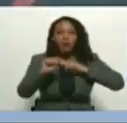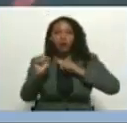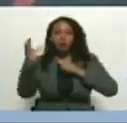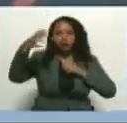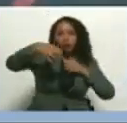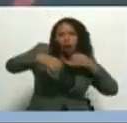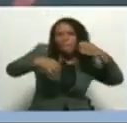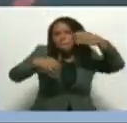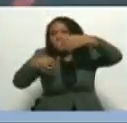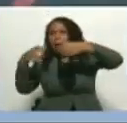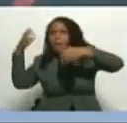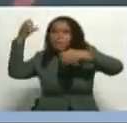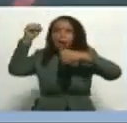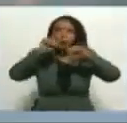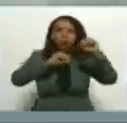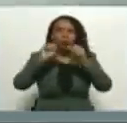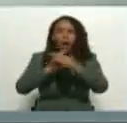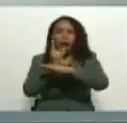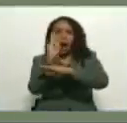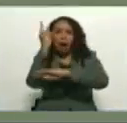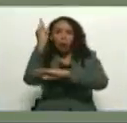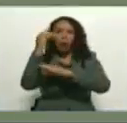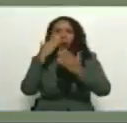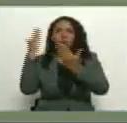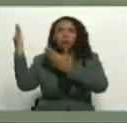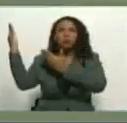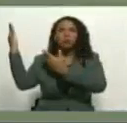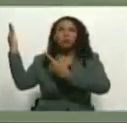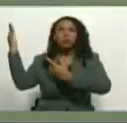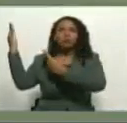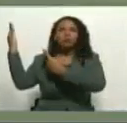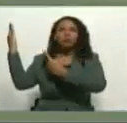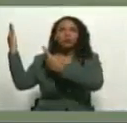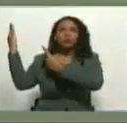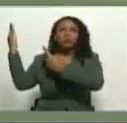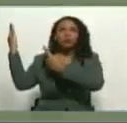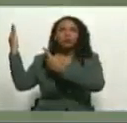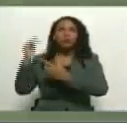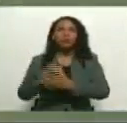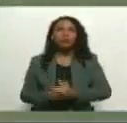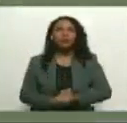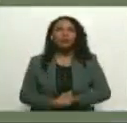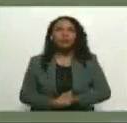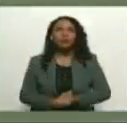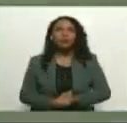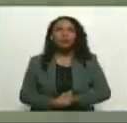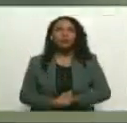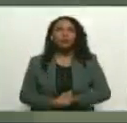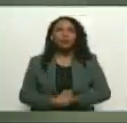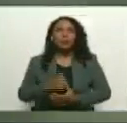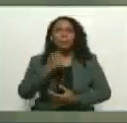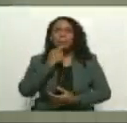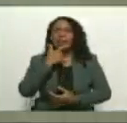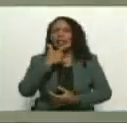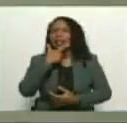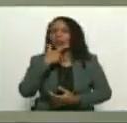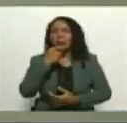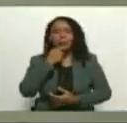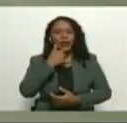las patas. Ah, como mueve sus extremidades, qué agilidad, qué belleza.